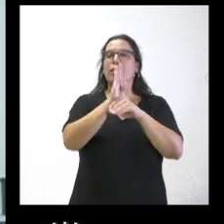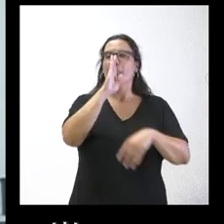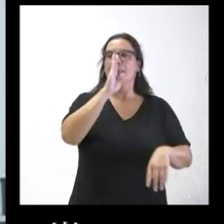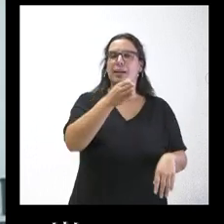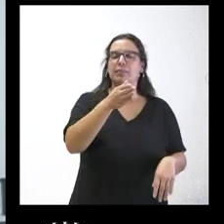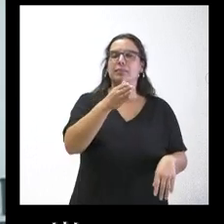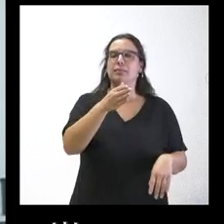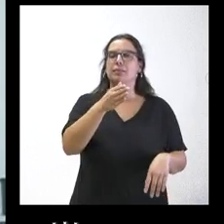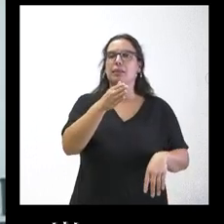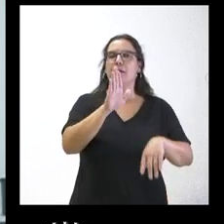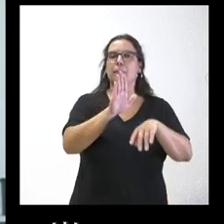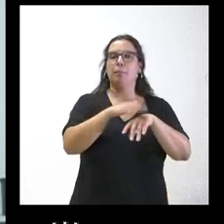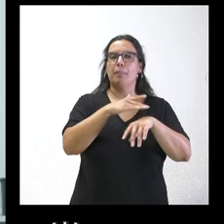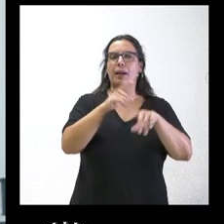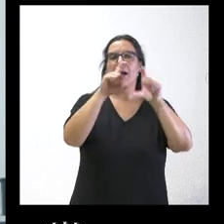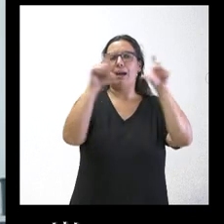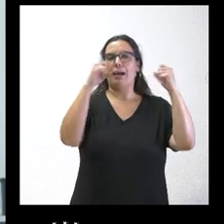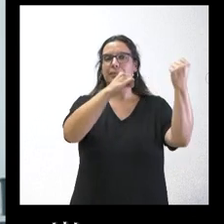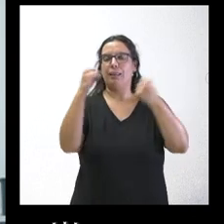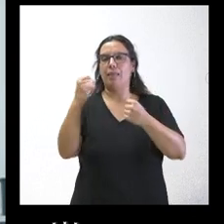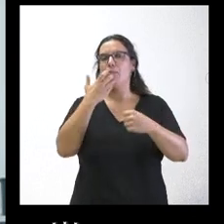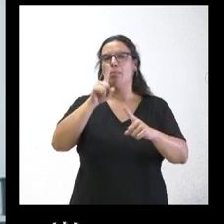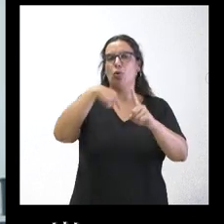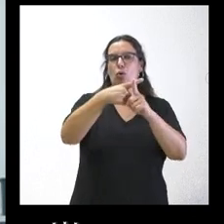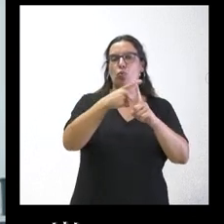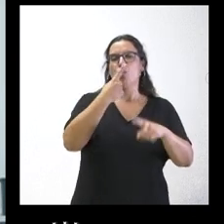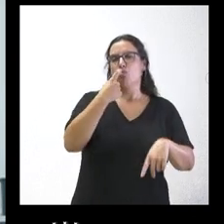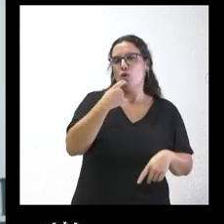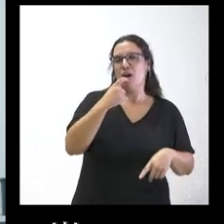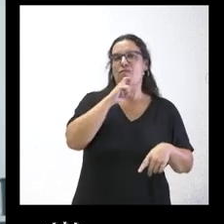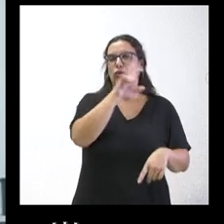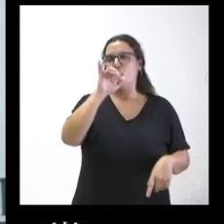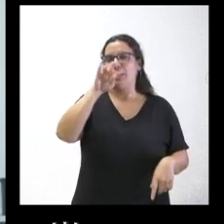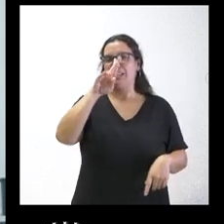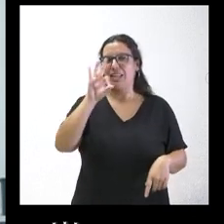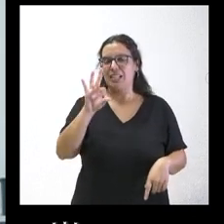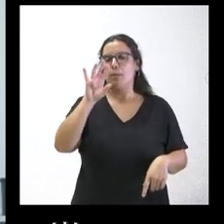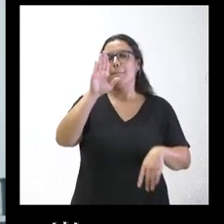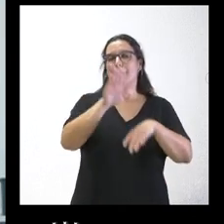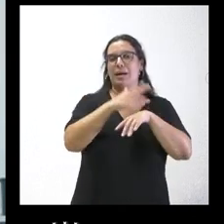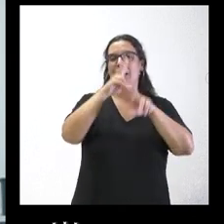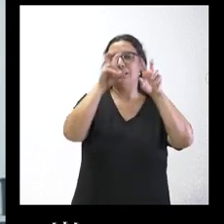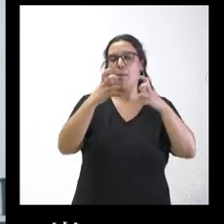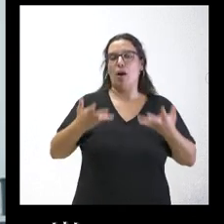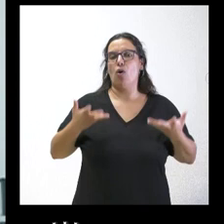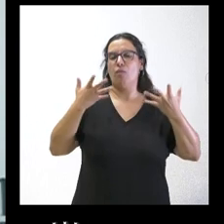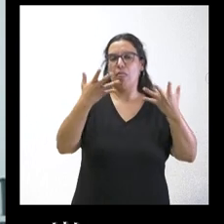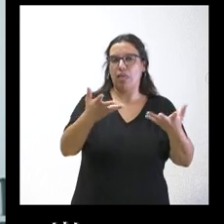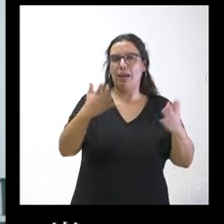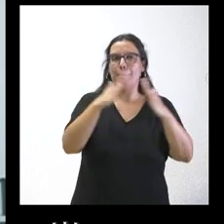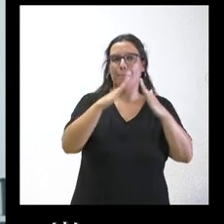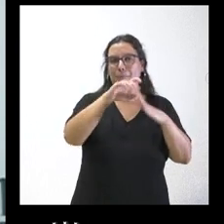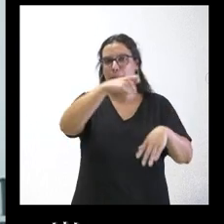a las entidades como Cruz Roja fundación y demás para para la puesta a disposición de